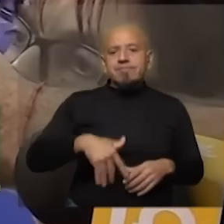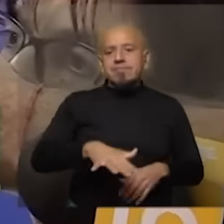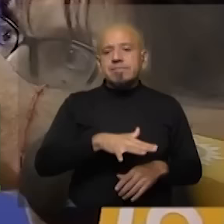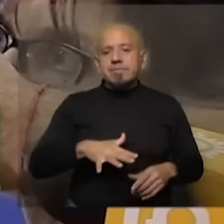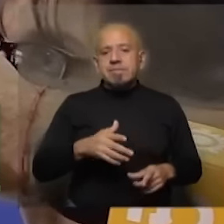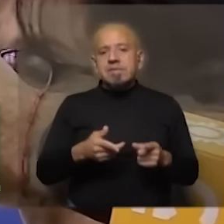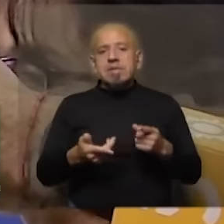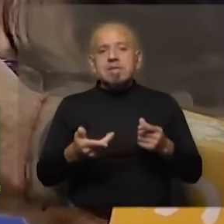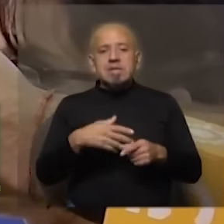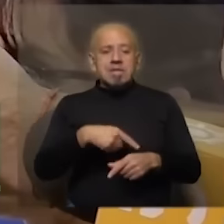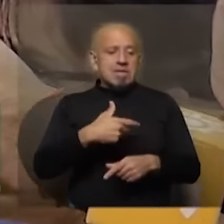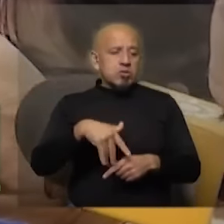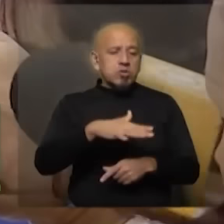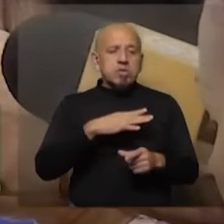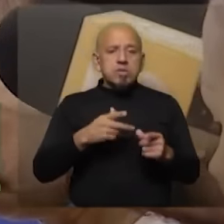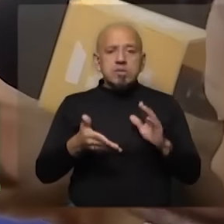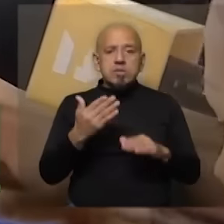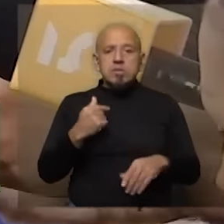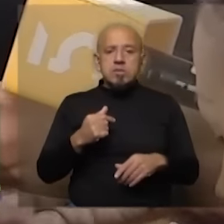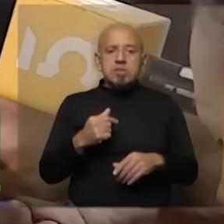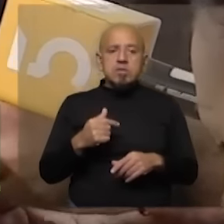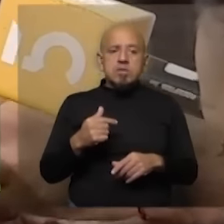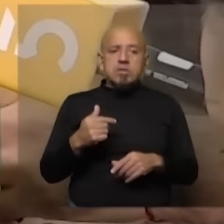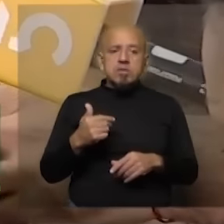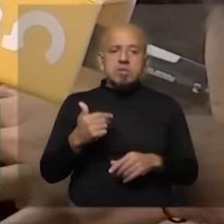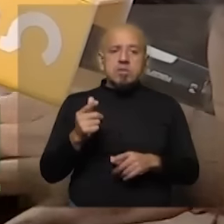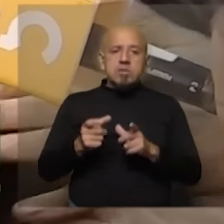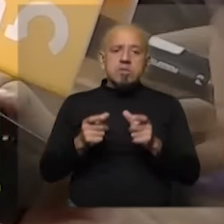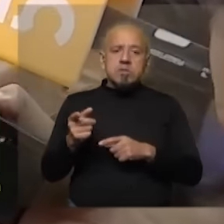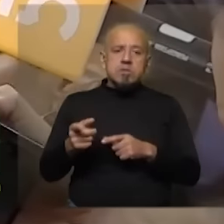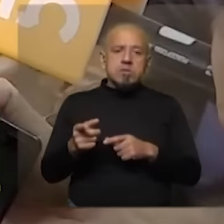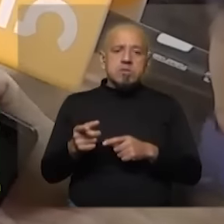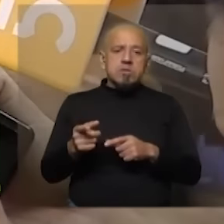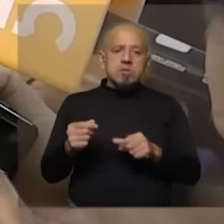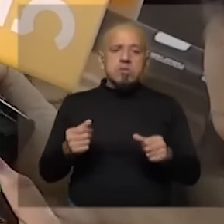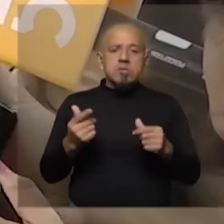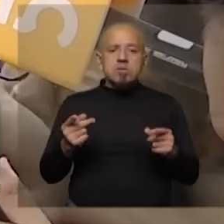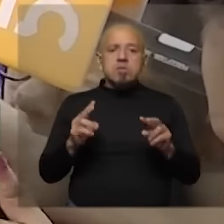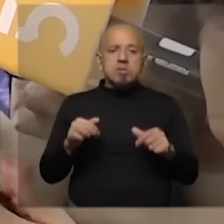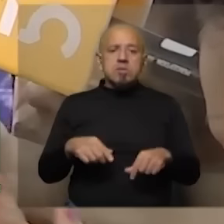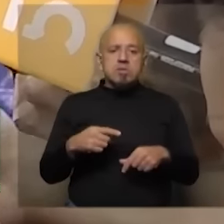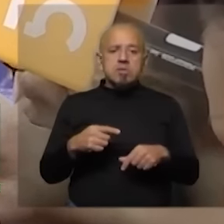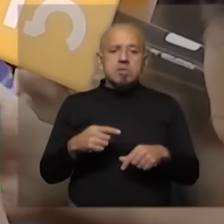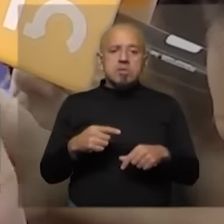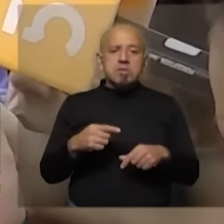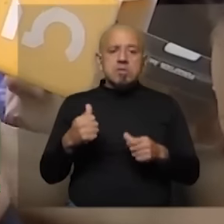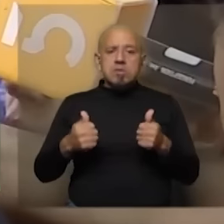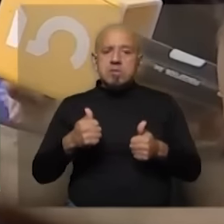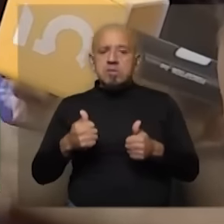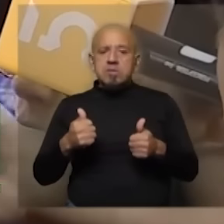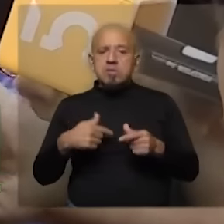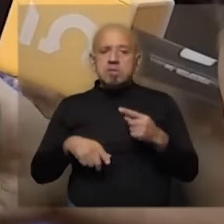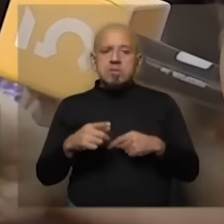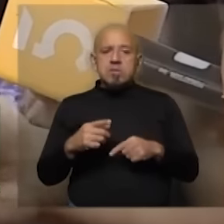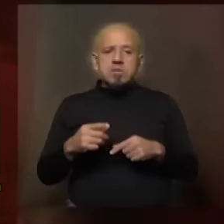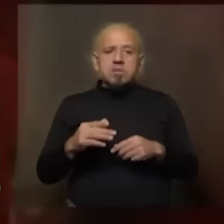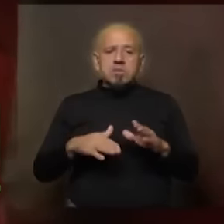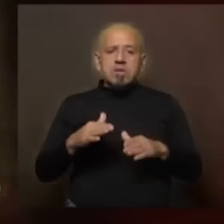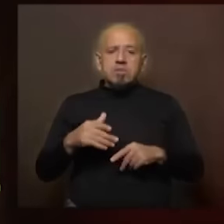delitos que ocurren, delitos de homicidio, por ejemplo, que se perpetran por disputas interpersonales, que están más allá de lo que muchas